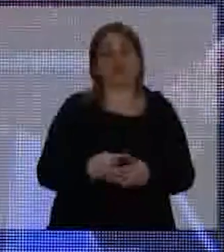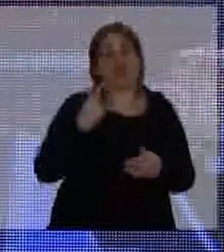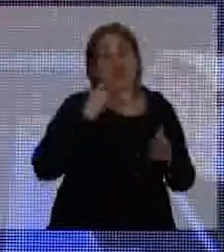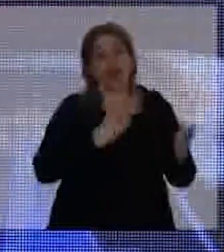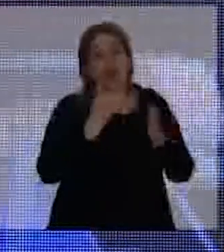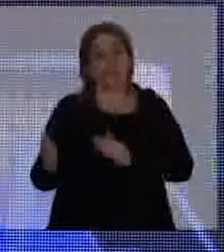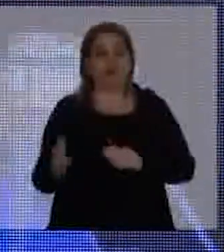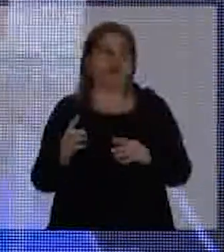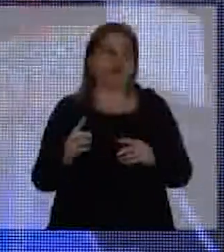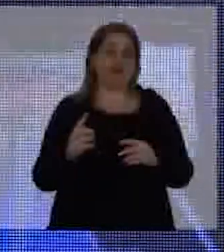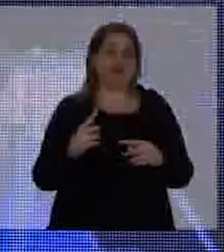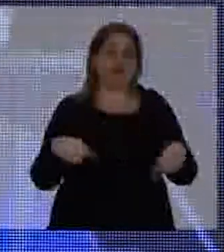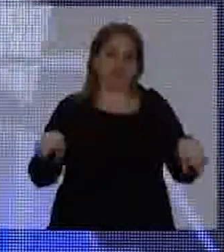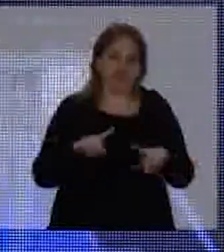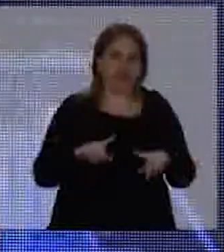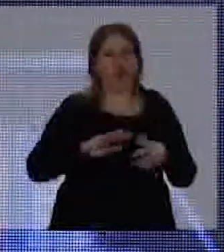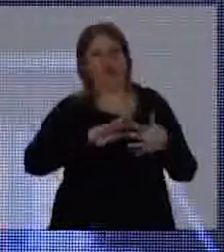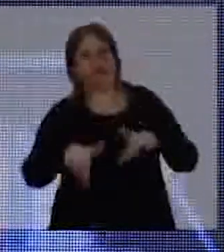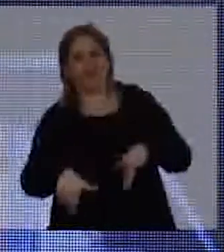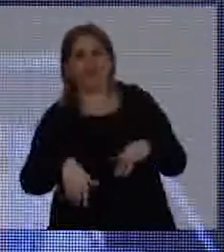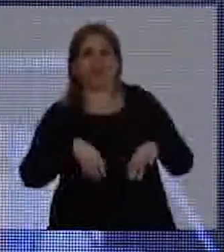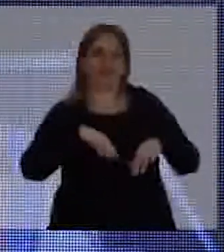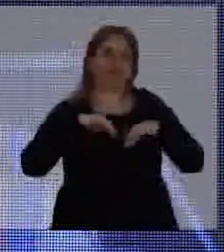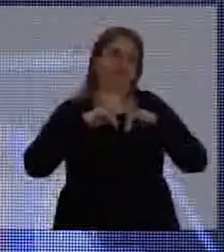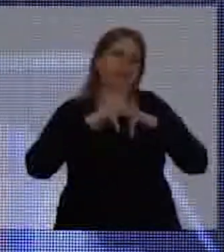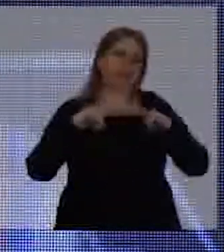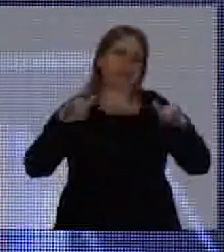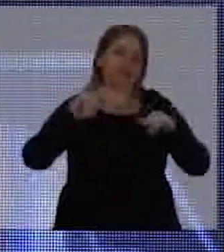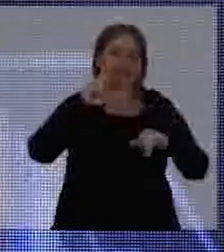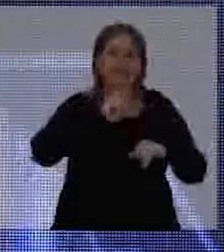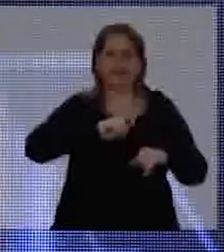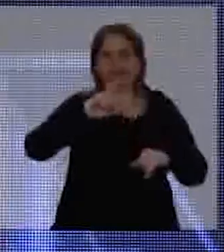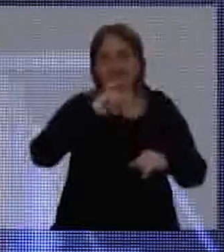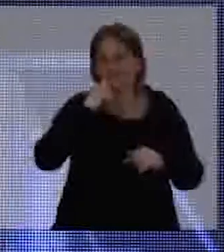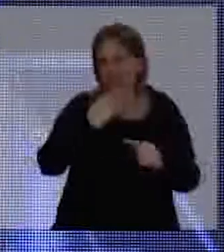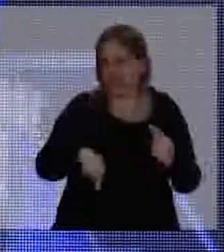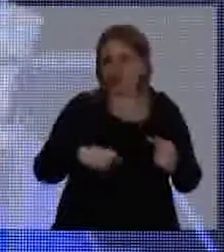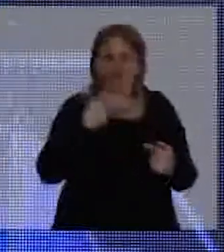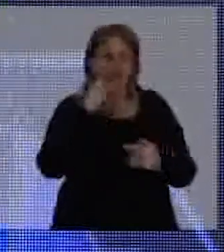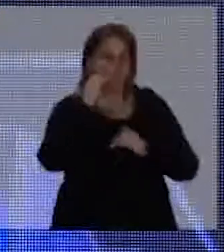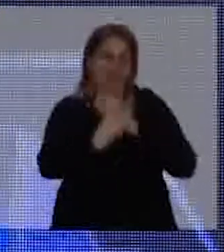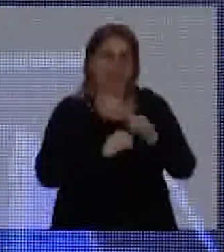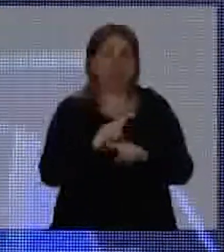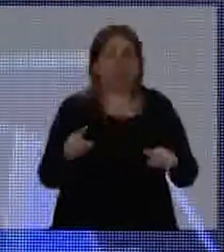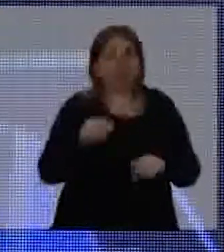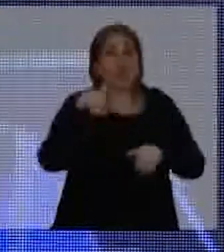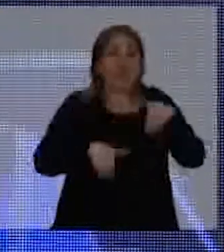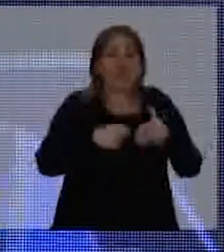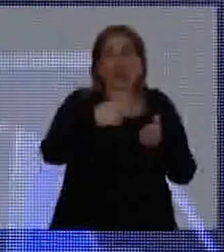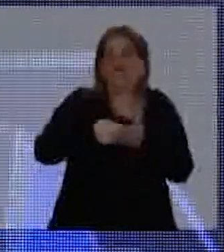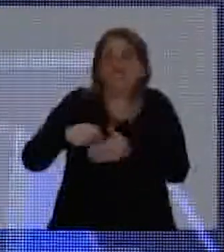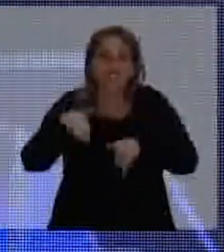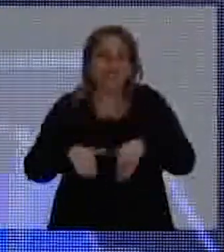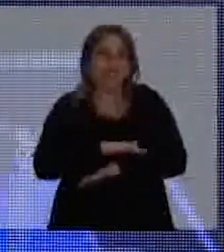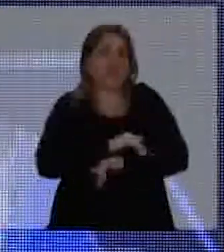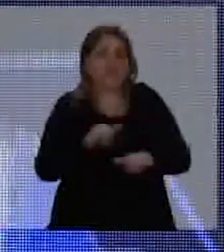dejar de lado toda la parafernaria de la mentira, de la desinformación, porque las elecciones pasan, los referéndums